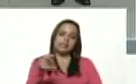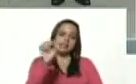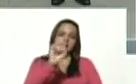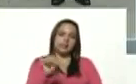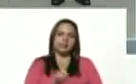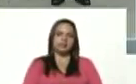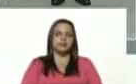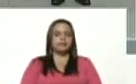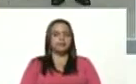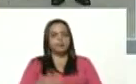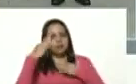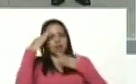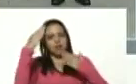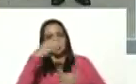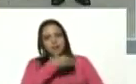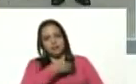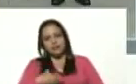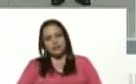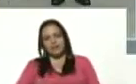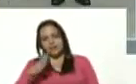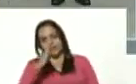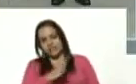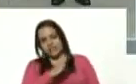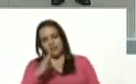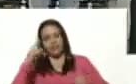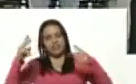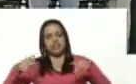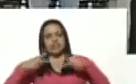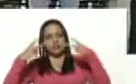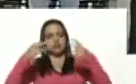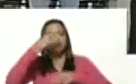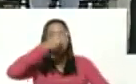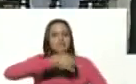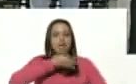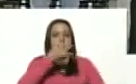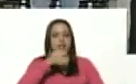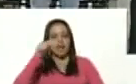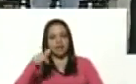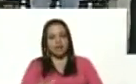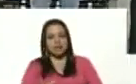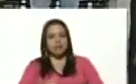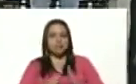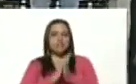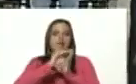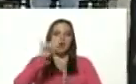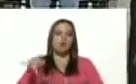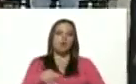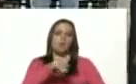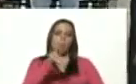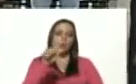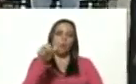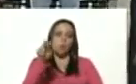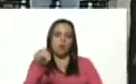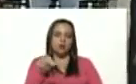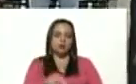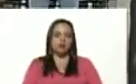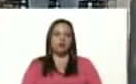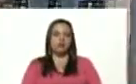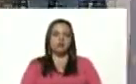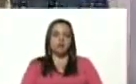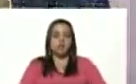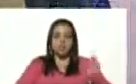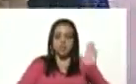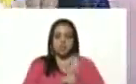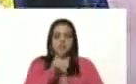Saludos, presidente. Bendecida y victoriosa tarde. Aquí desde San Juan, desde donde crecen